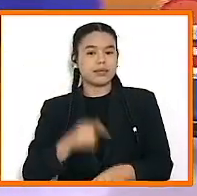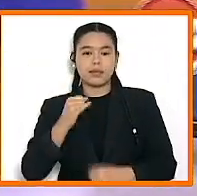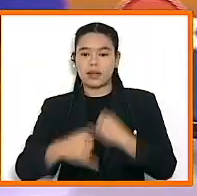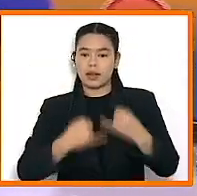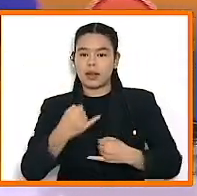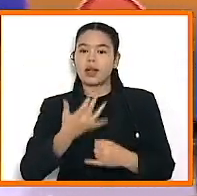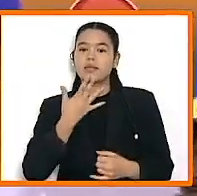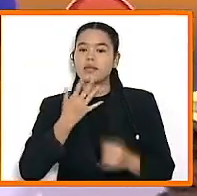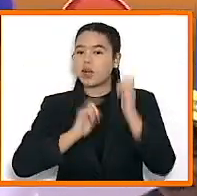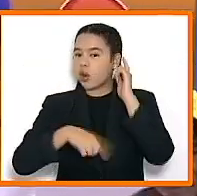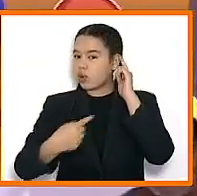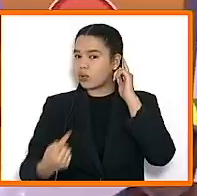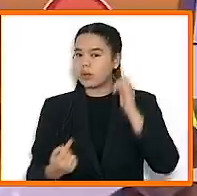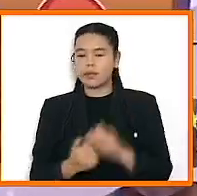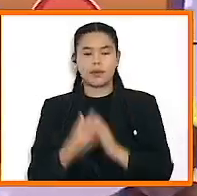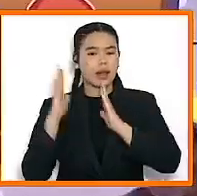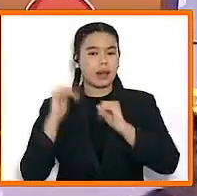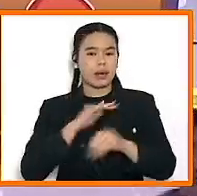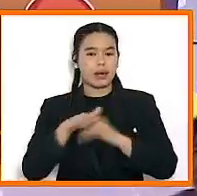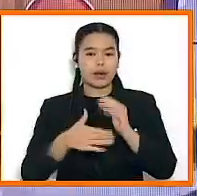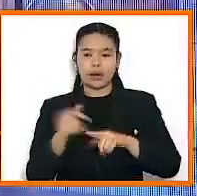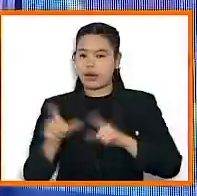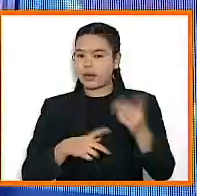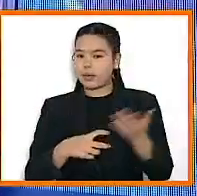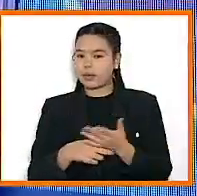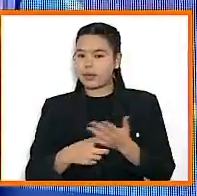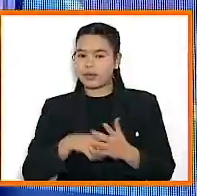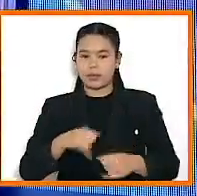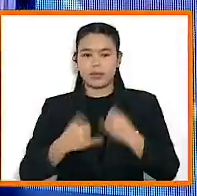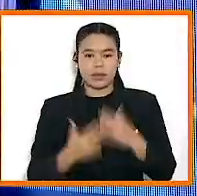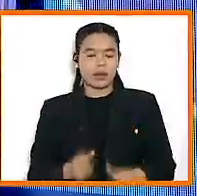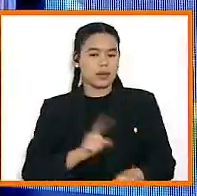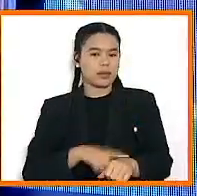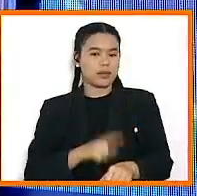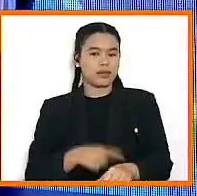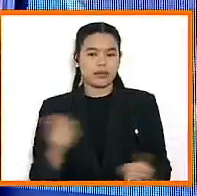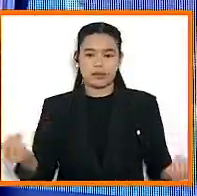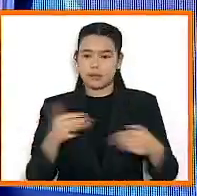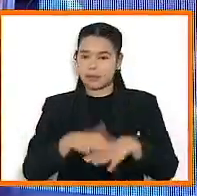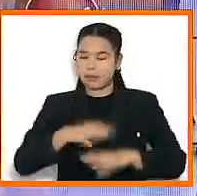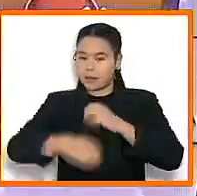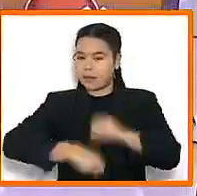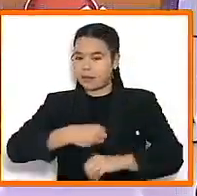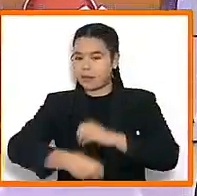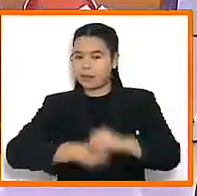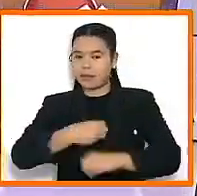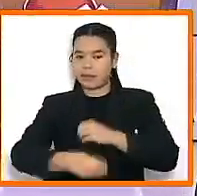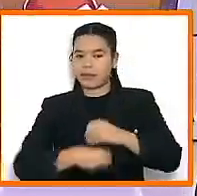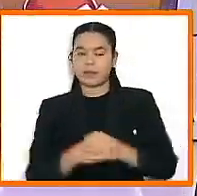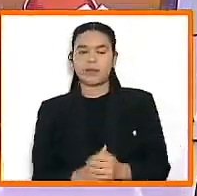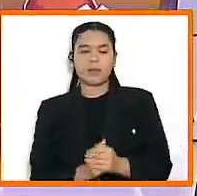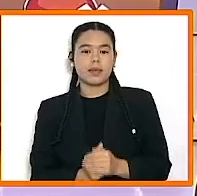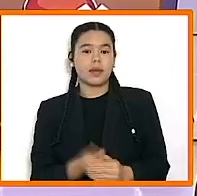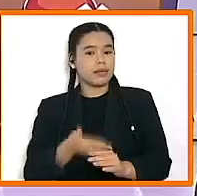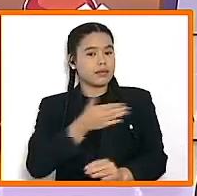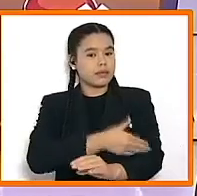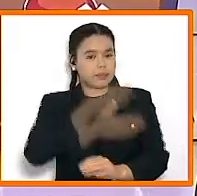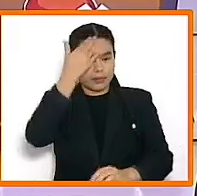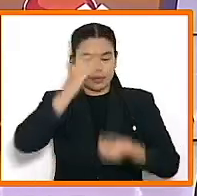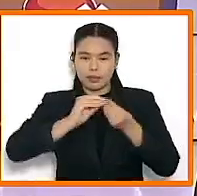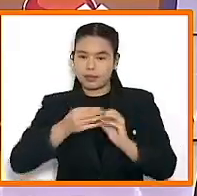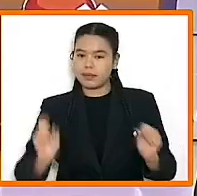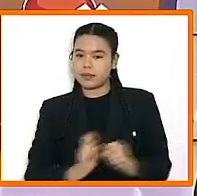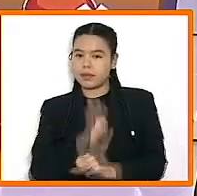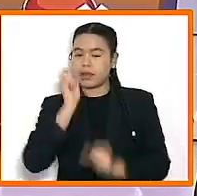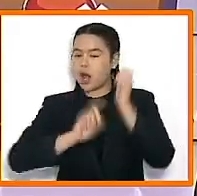juego favorito diaria. Espero que tengas tu boleto en la mano, jugador, porque en este momento vamos a ingresar nuestras esferas al juego. Pero antes de conocer el número